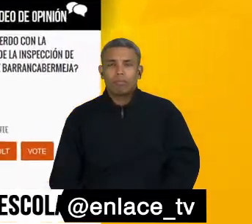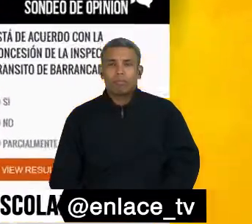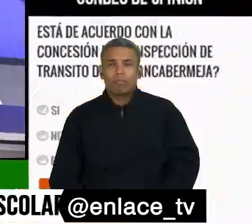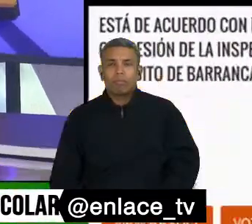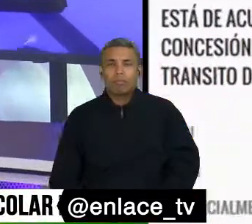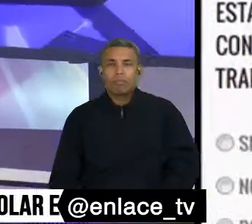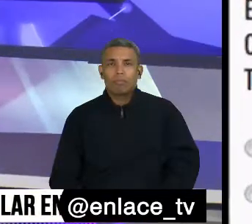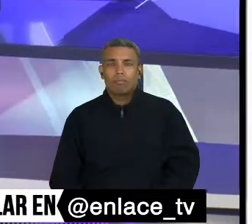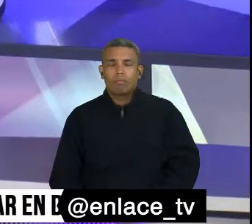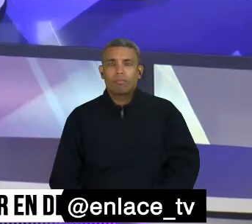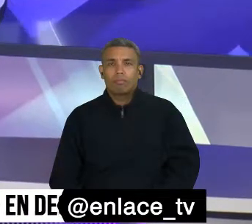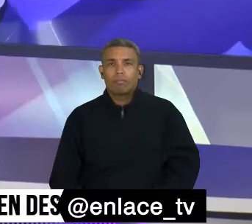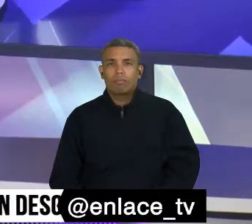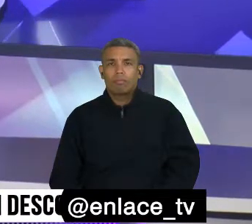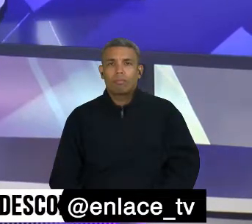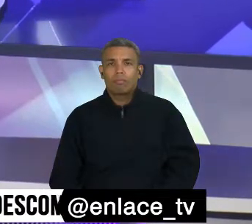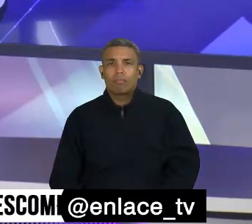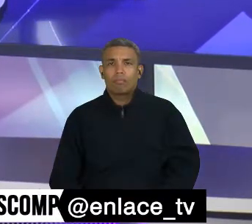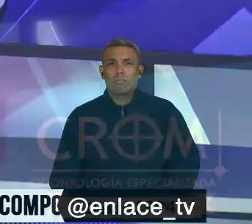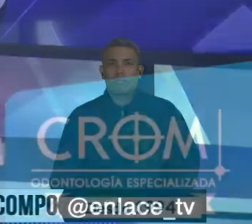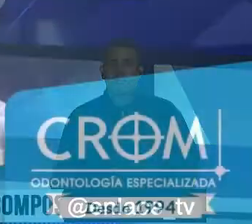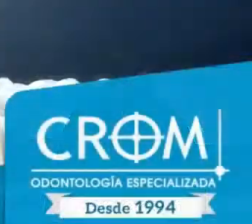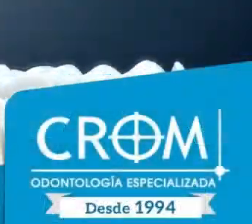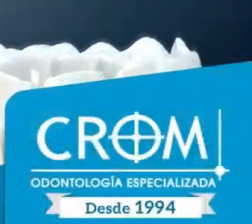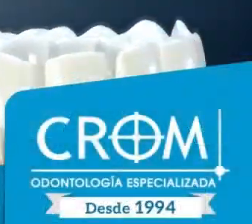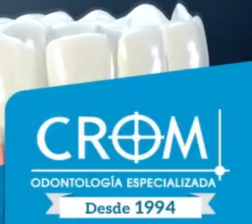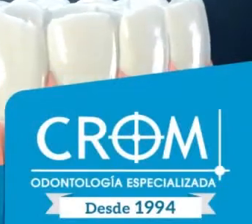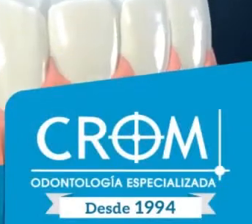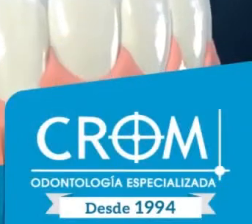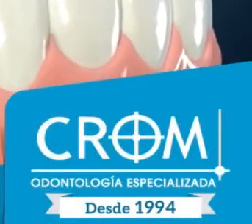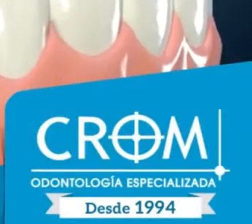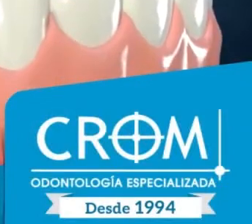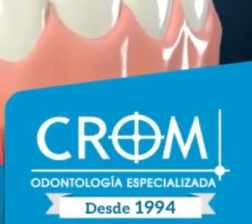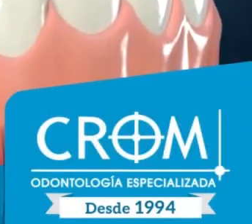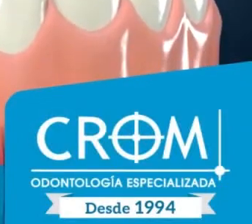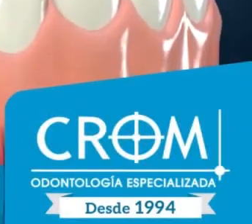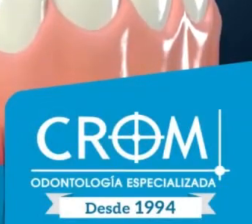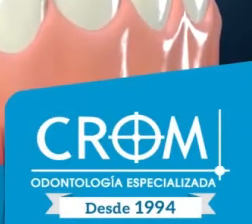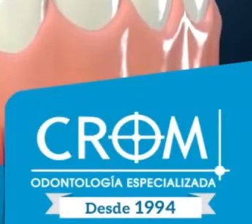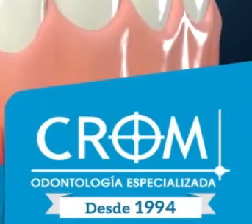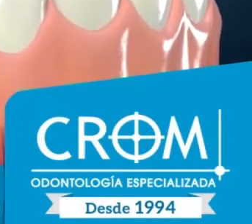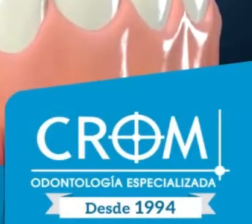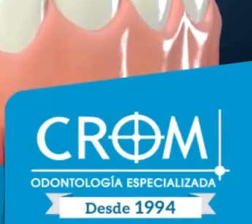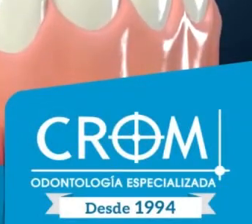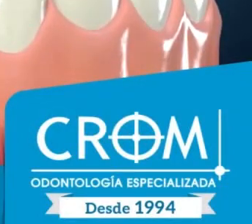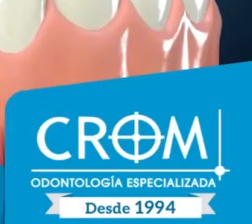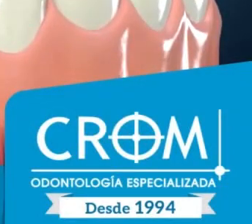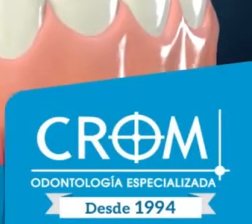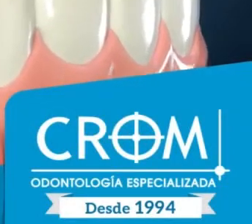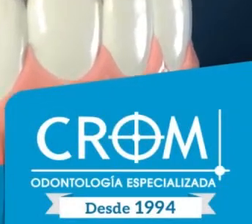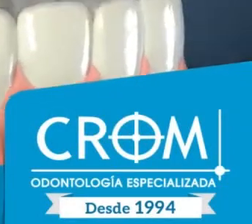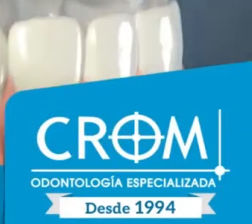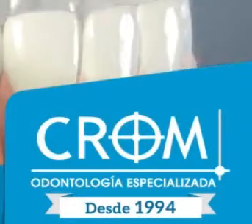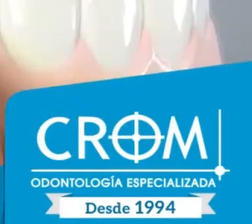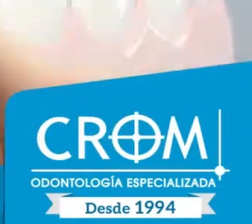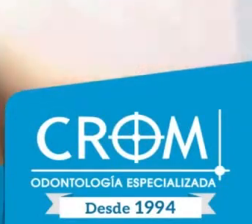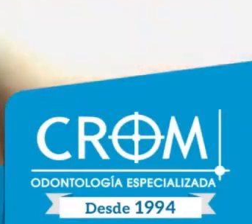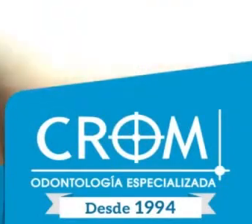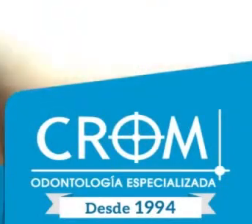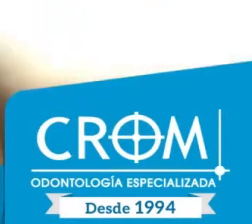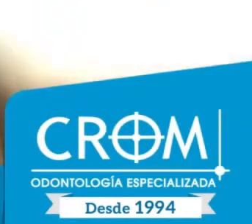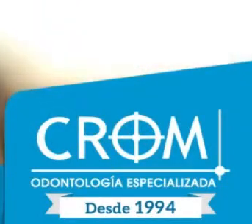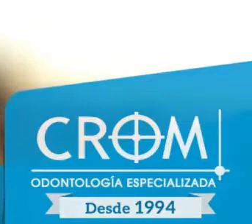www.enlacetelevisión.com. Visítenos. Mes marzo es el mes del implante dental para las mujeres. Inicie ya su tratamiento con el 20%